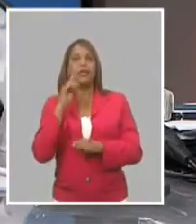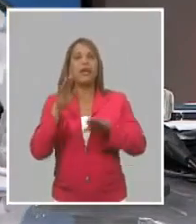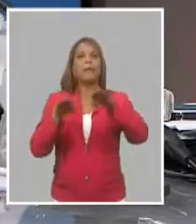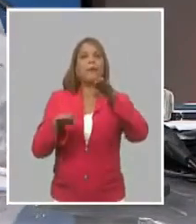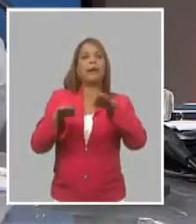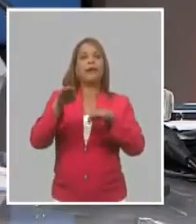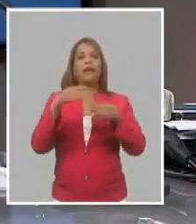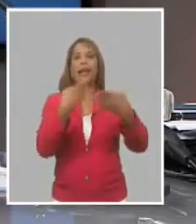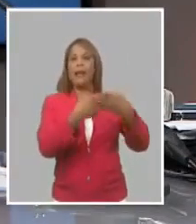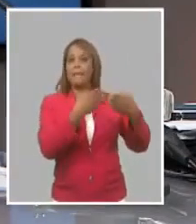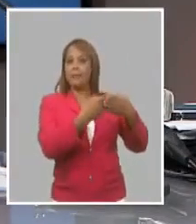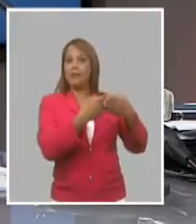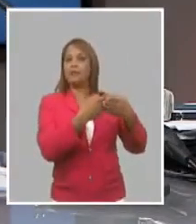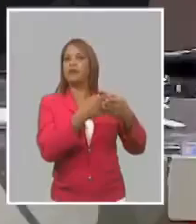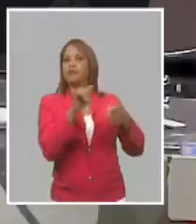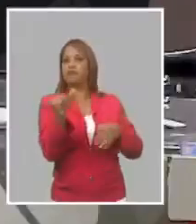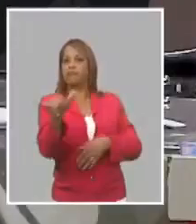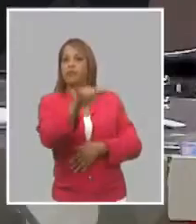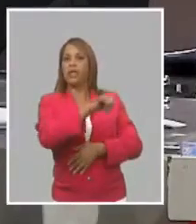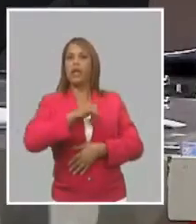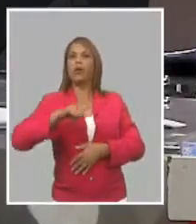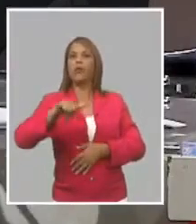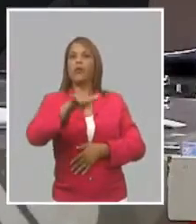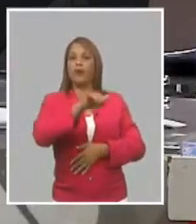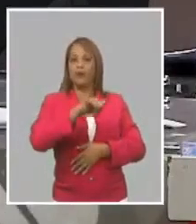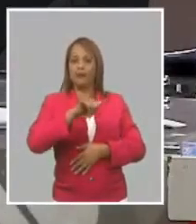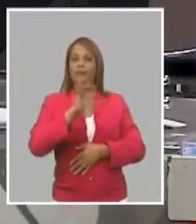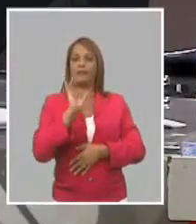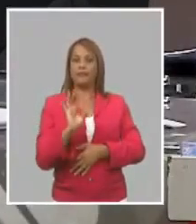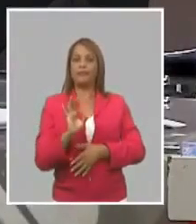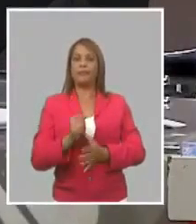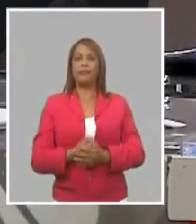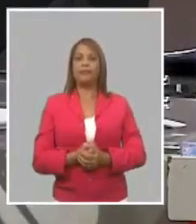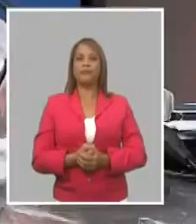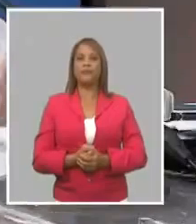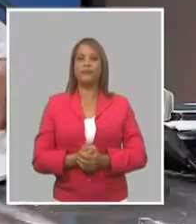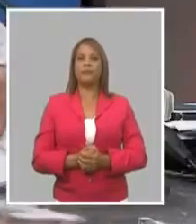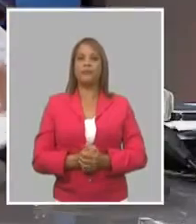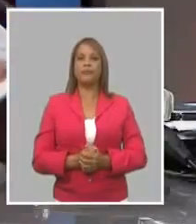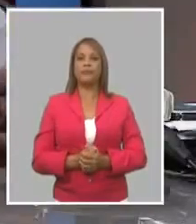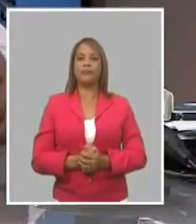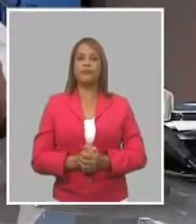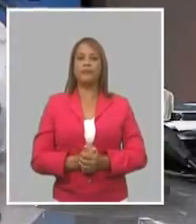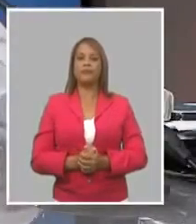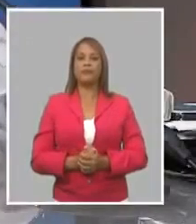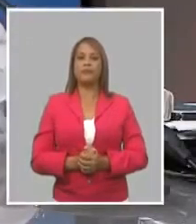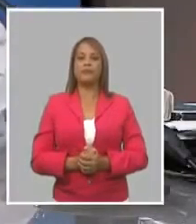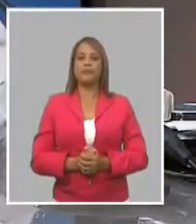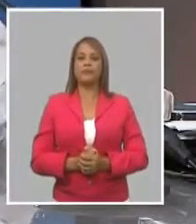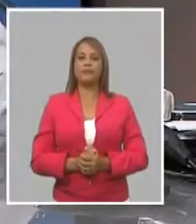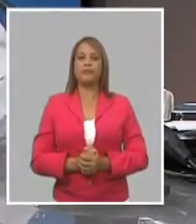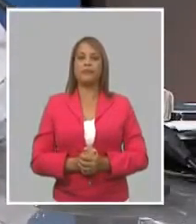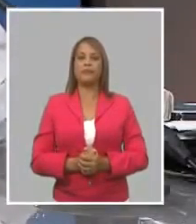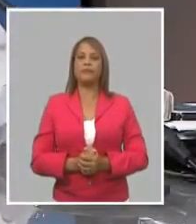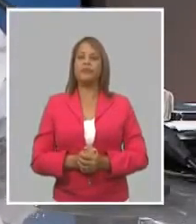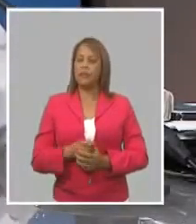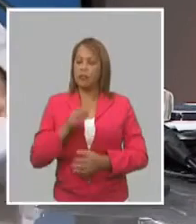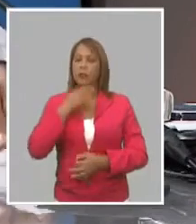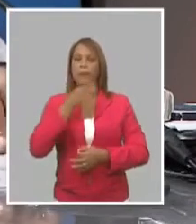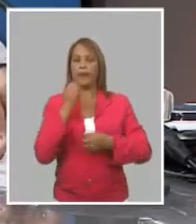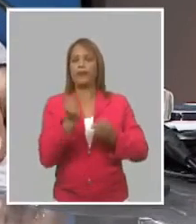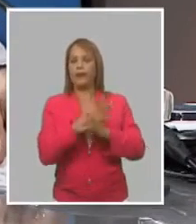calzar esas empresas monetariamente. Pudiera decirlo en más